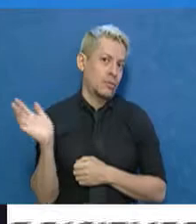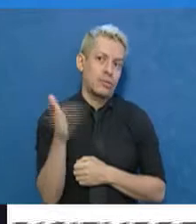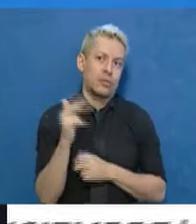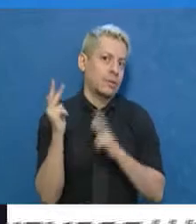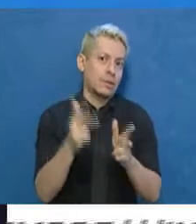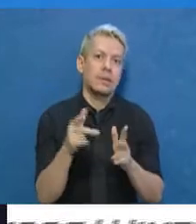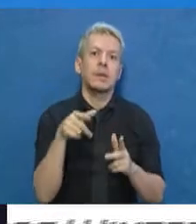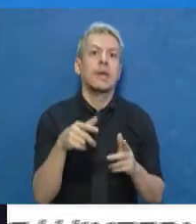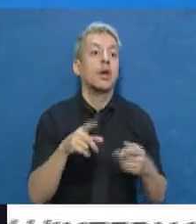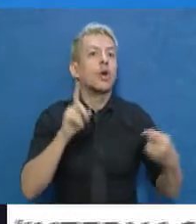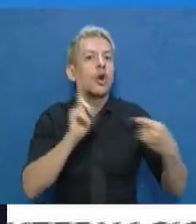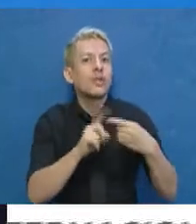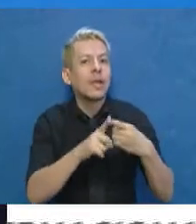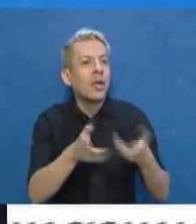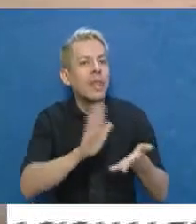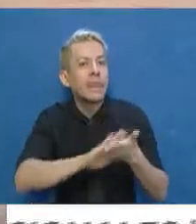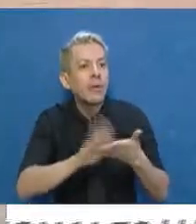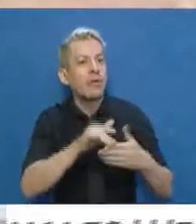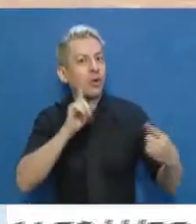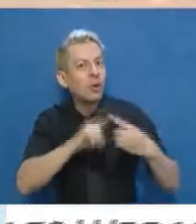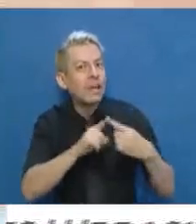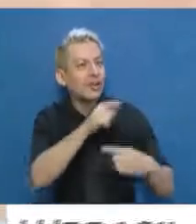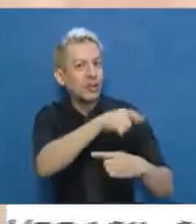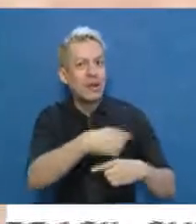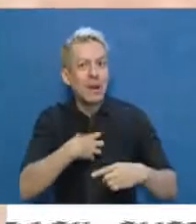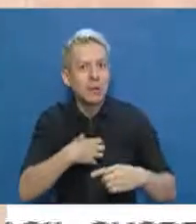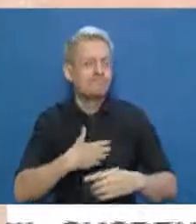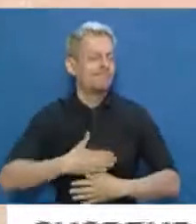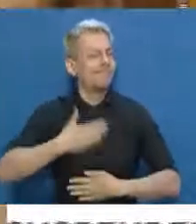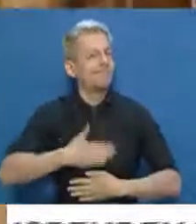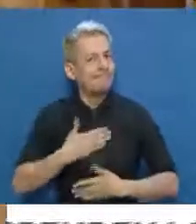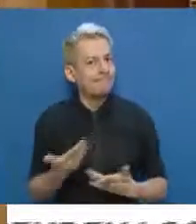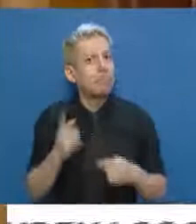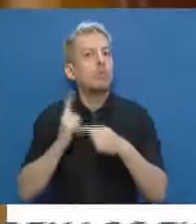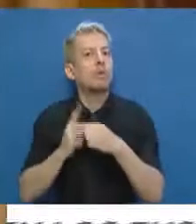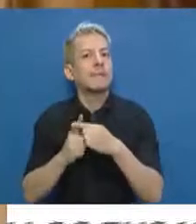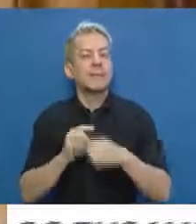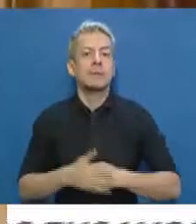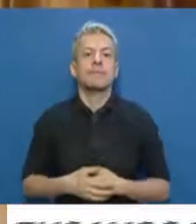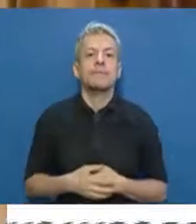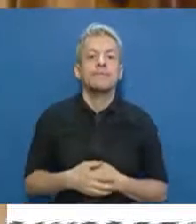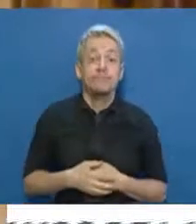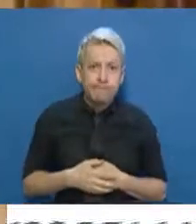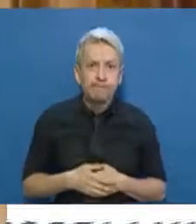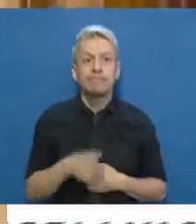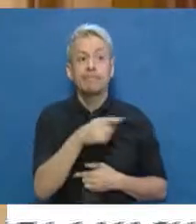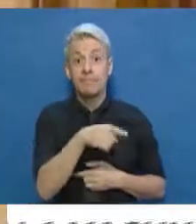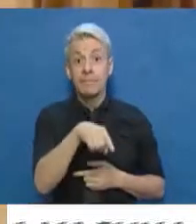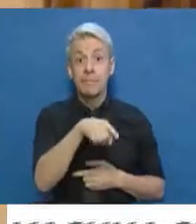era totalmente satisfactorio. Y algo que nos dio mucho gusto es escuchar a ellos,